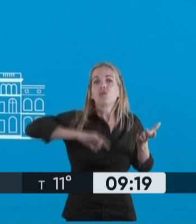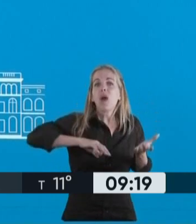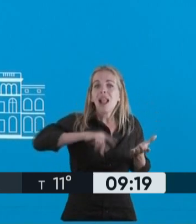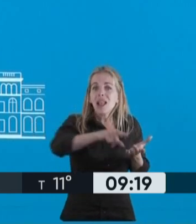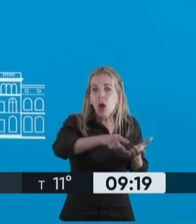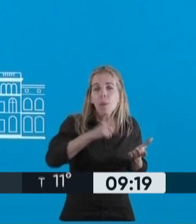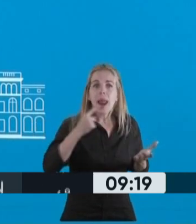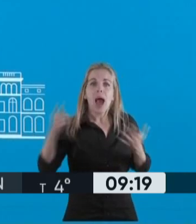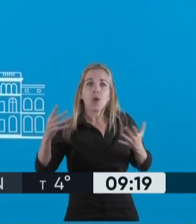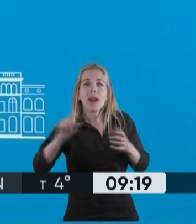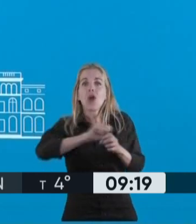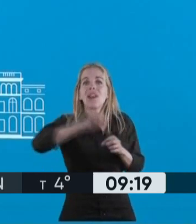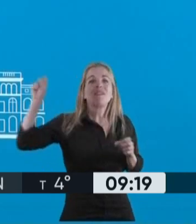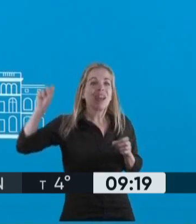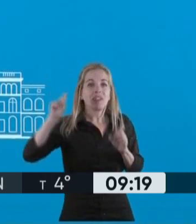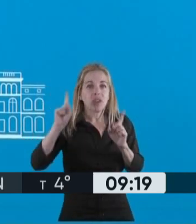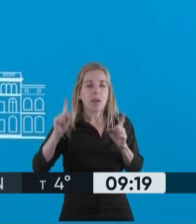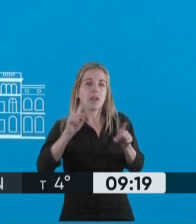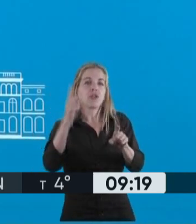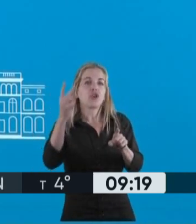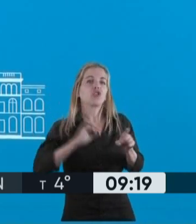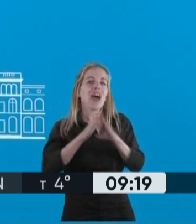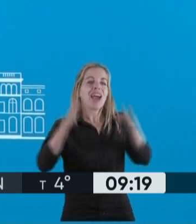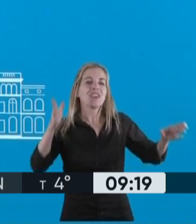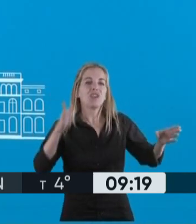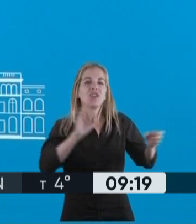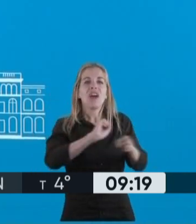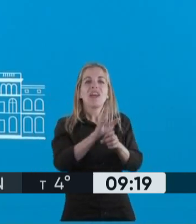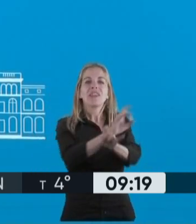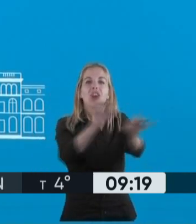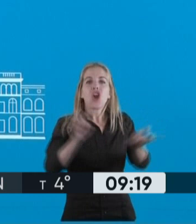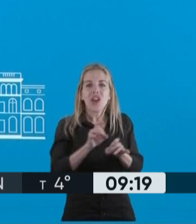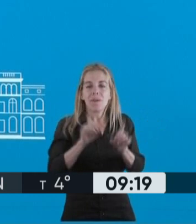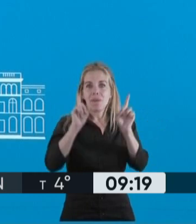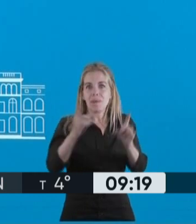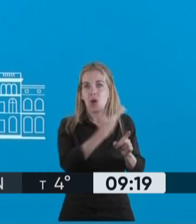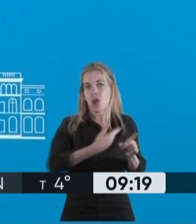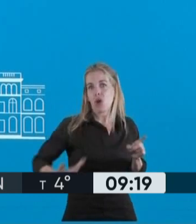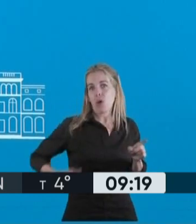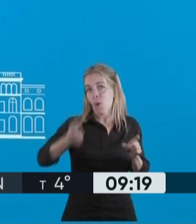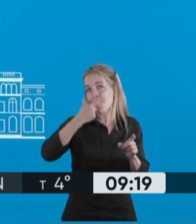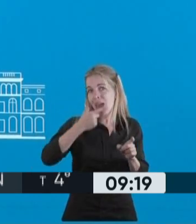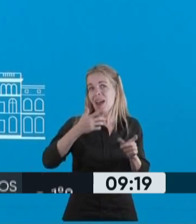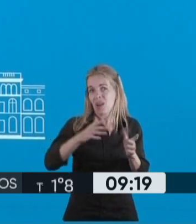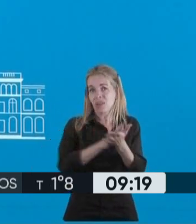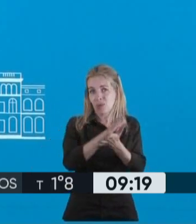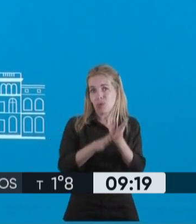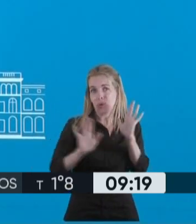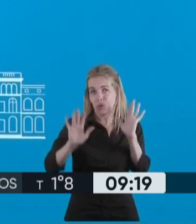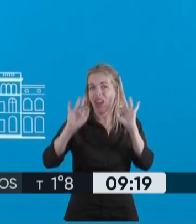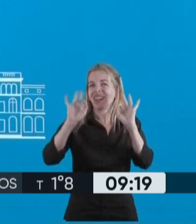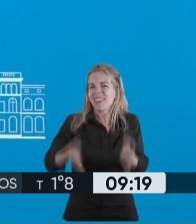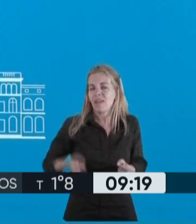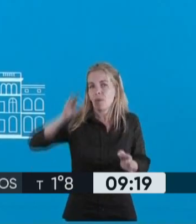la inflación, sino también de lo que perdieron en la pandemia y de los 20 puntos que perdieron durante el gobierno del macrismo. De todas maneras, entendemos que el salario